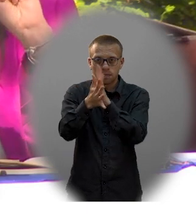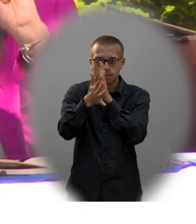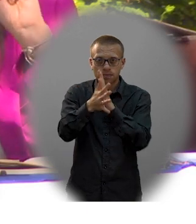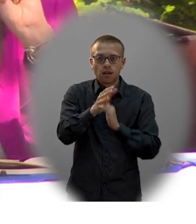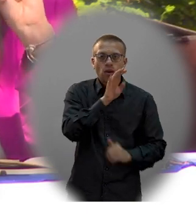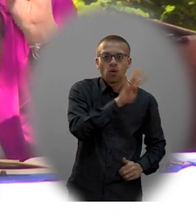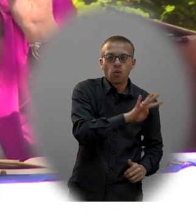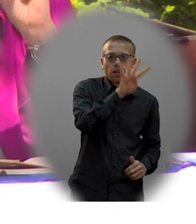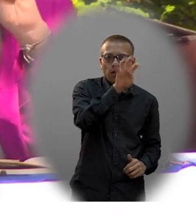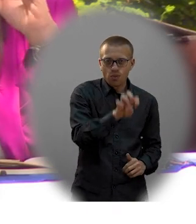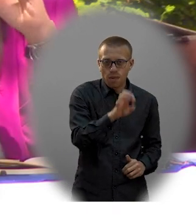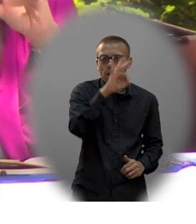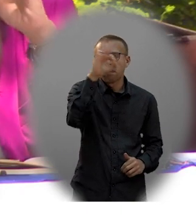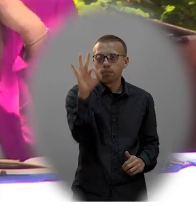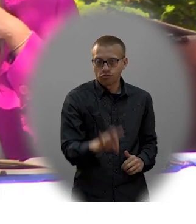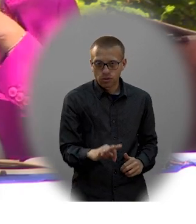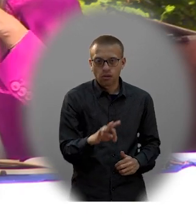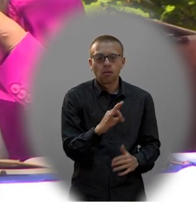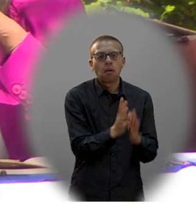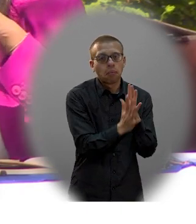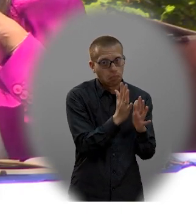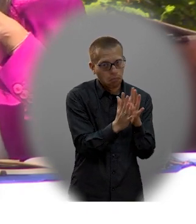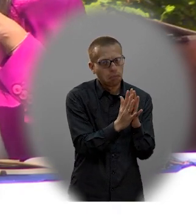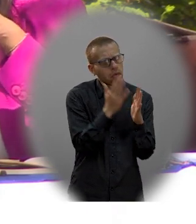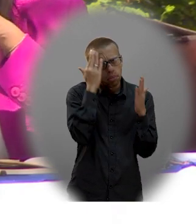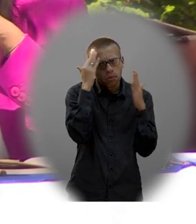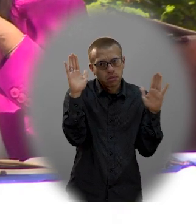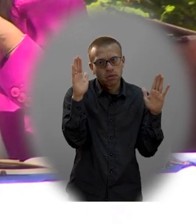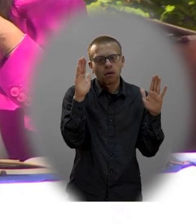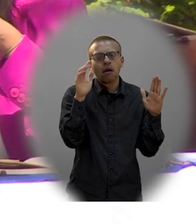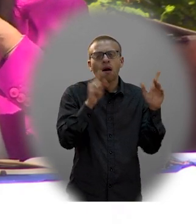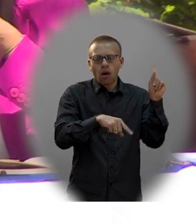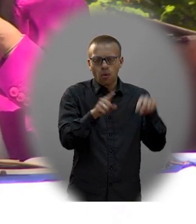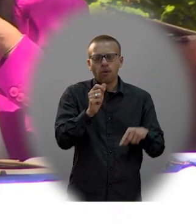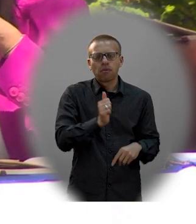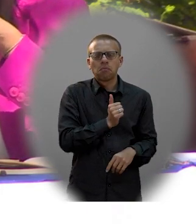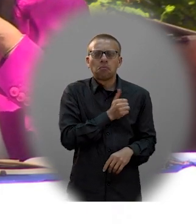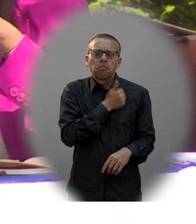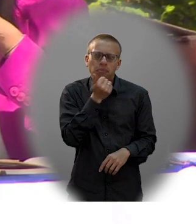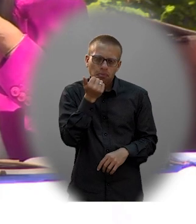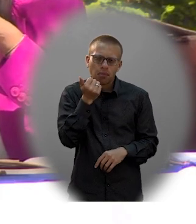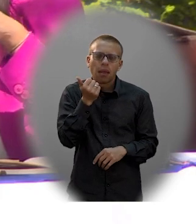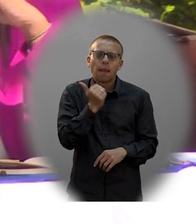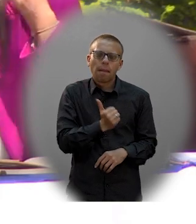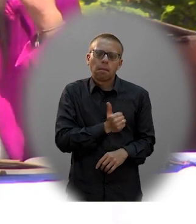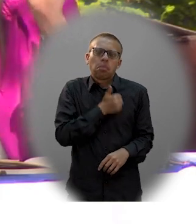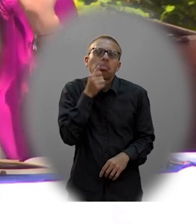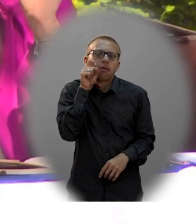afirmó haber sido víctima de alguna forma de violencia basada en género y violencia sexual.